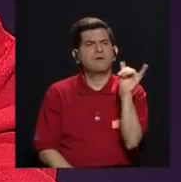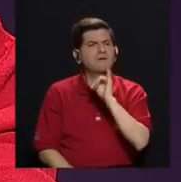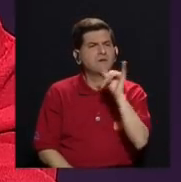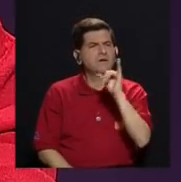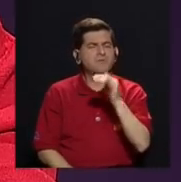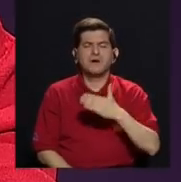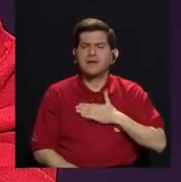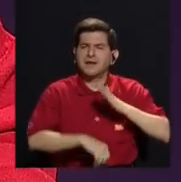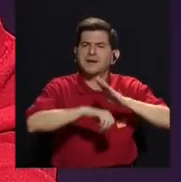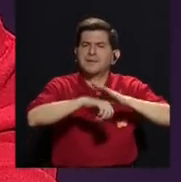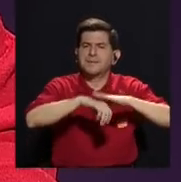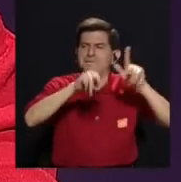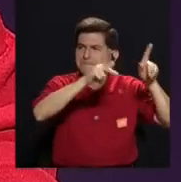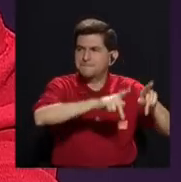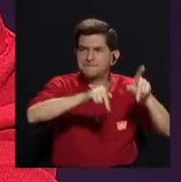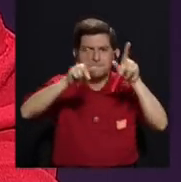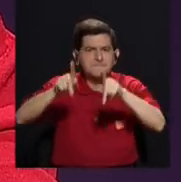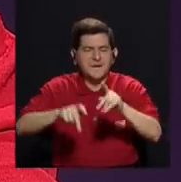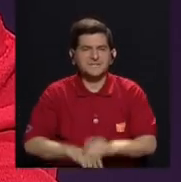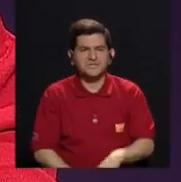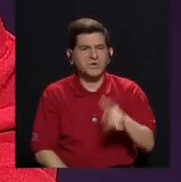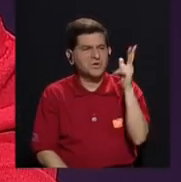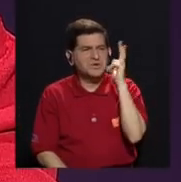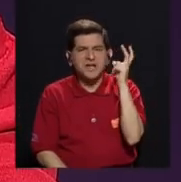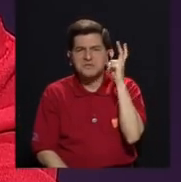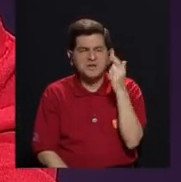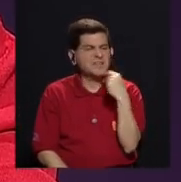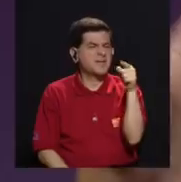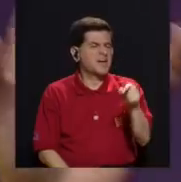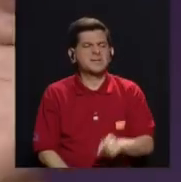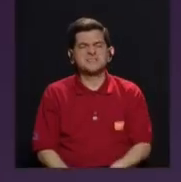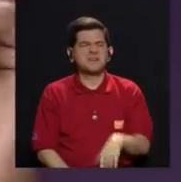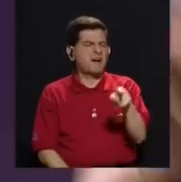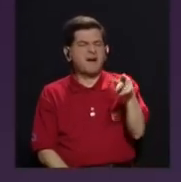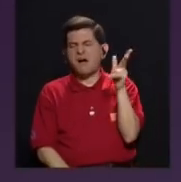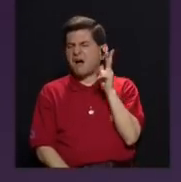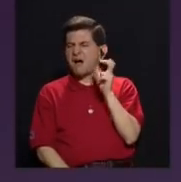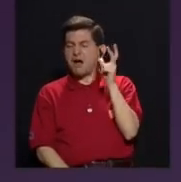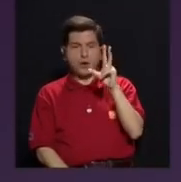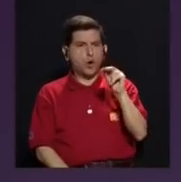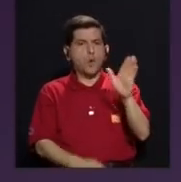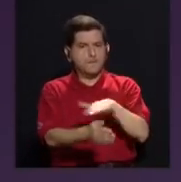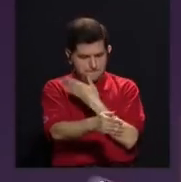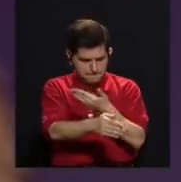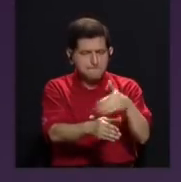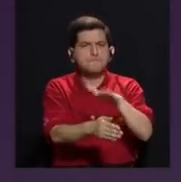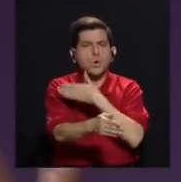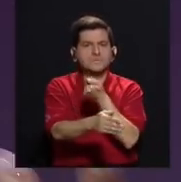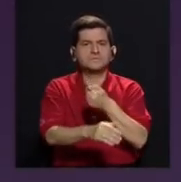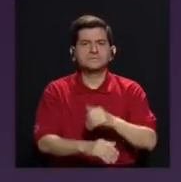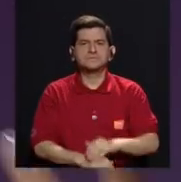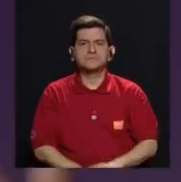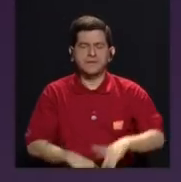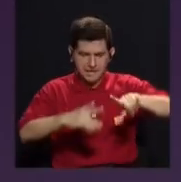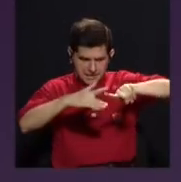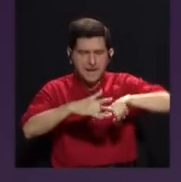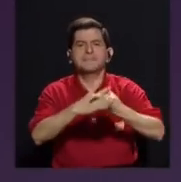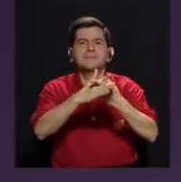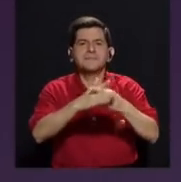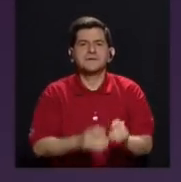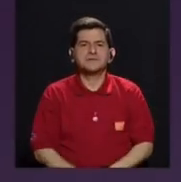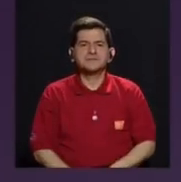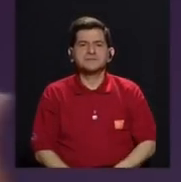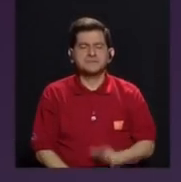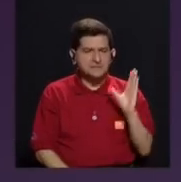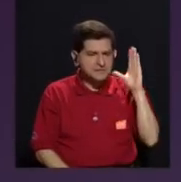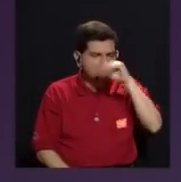me permite que la gente no escuche bomba y diga eso es un ruido eso es una música entonces empezará a